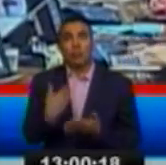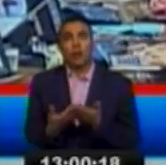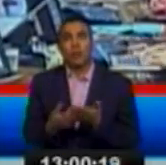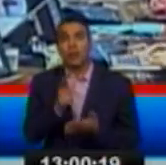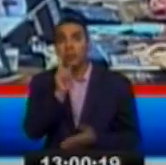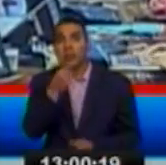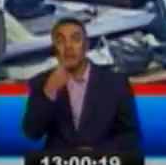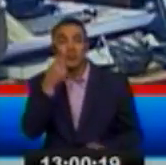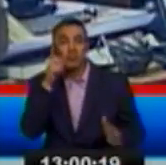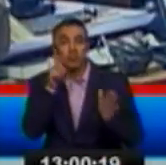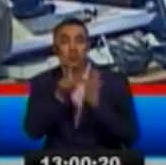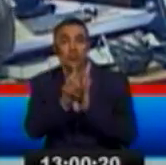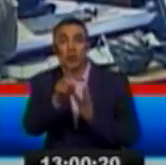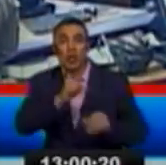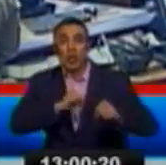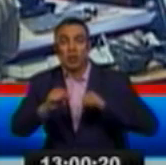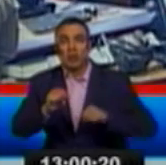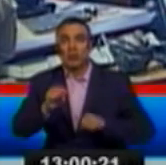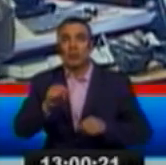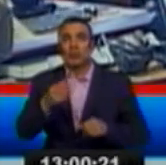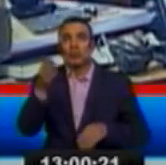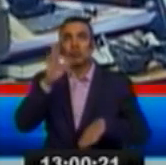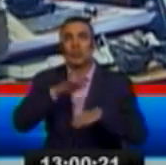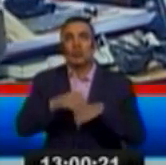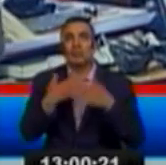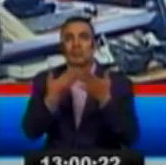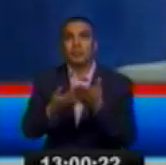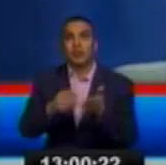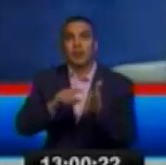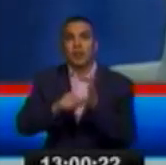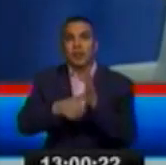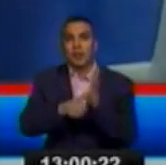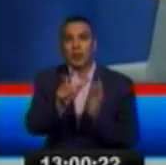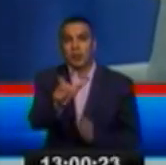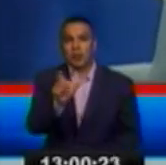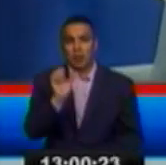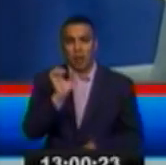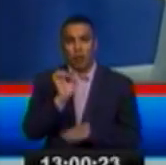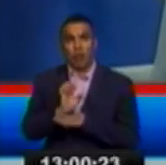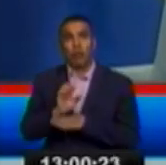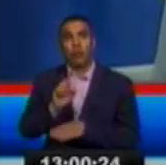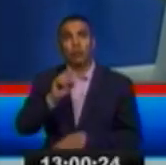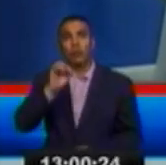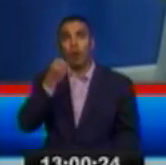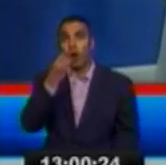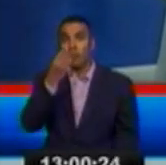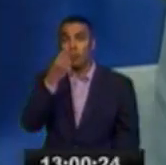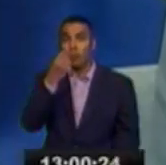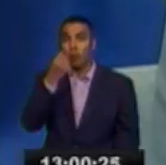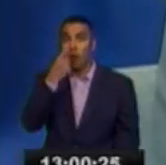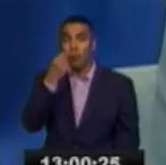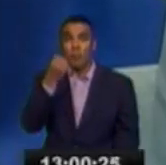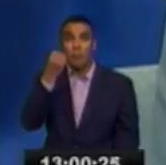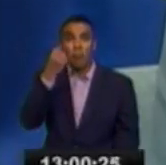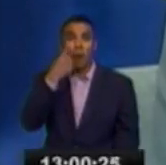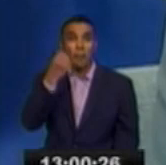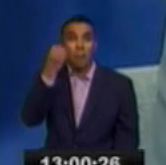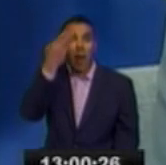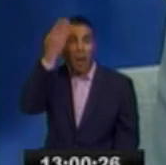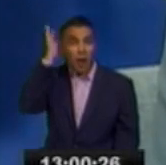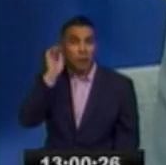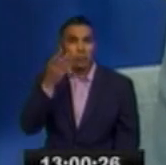quienes critican su gestión es el otorgamiento de la naturalización ecuatoriana a Julian Assange, en el que se habrían cometido